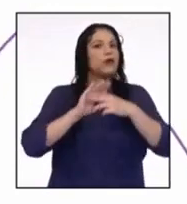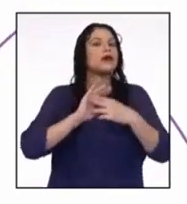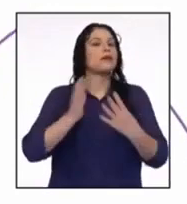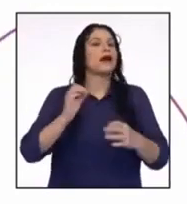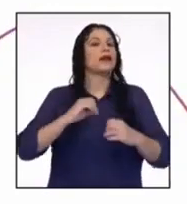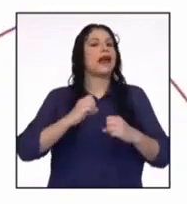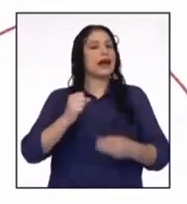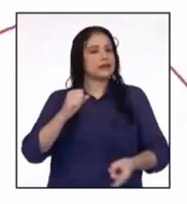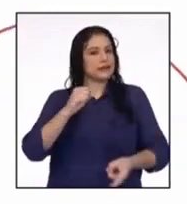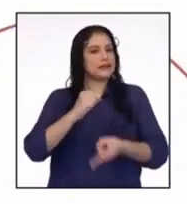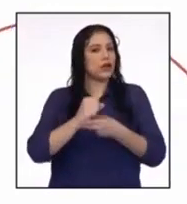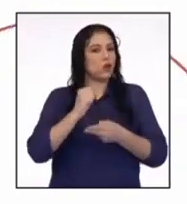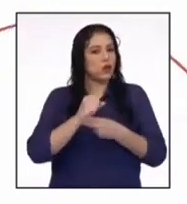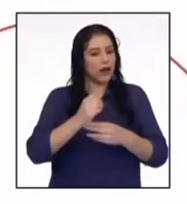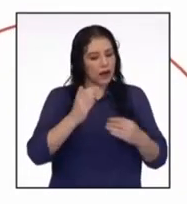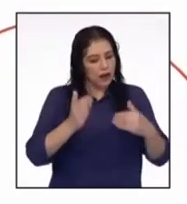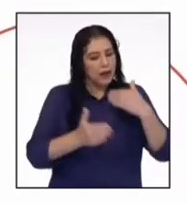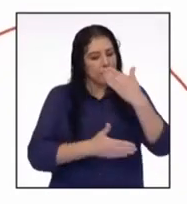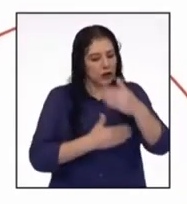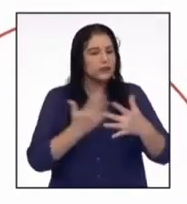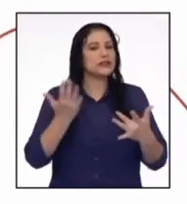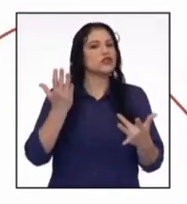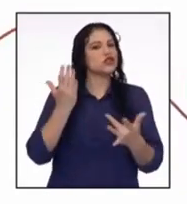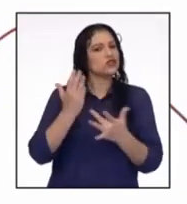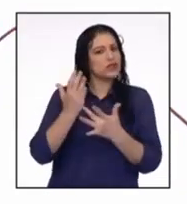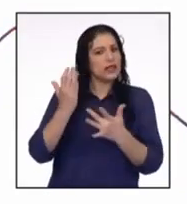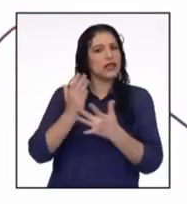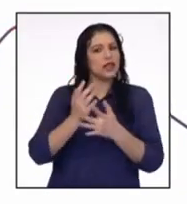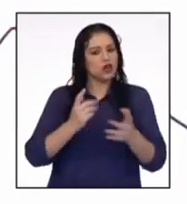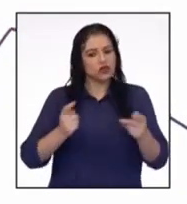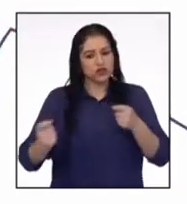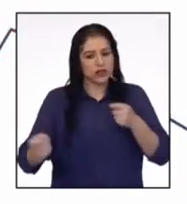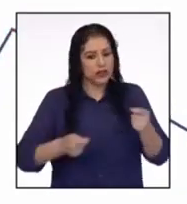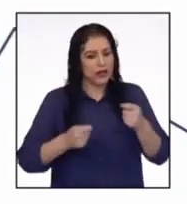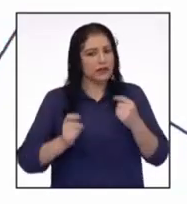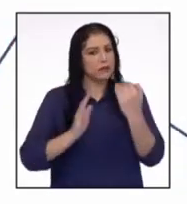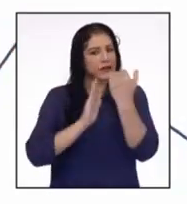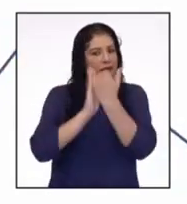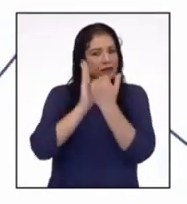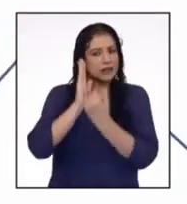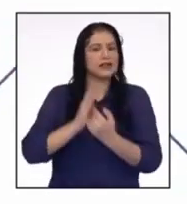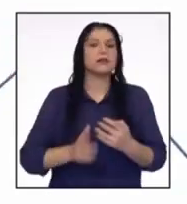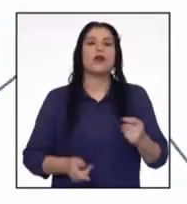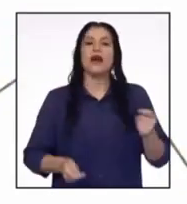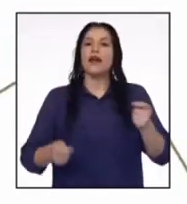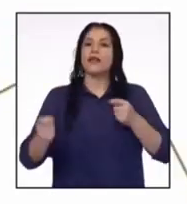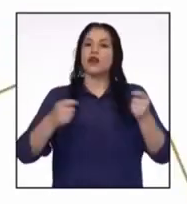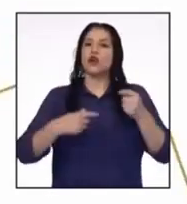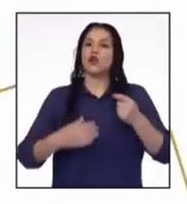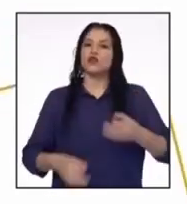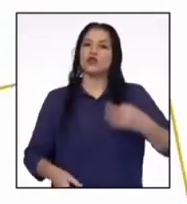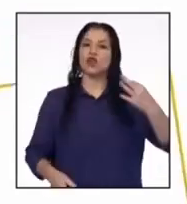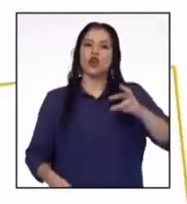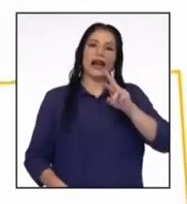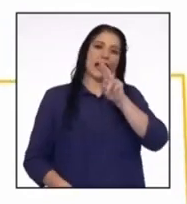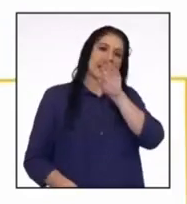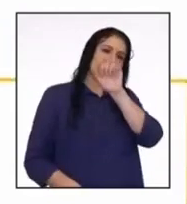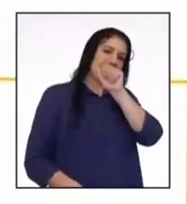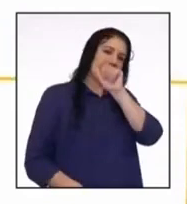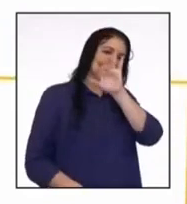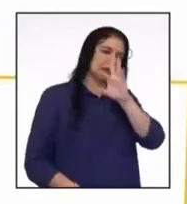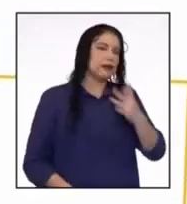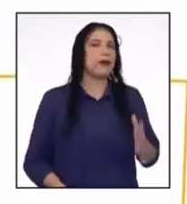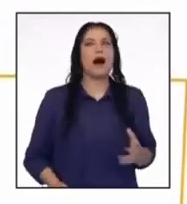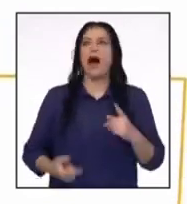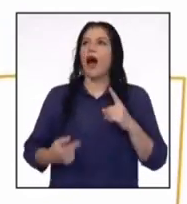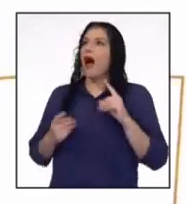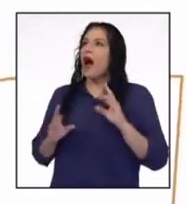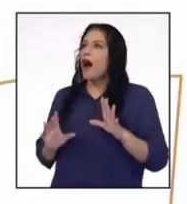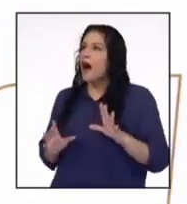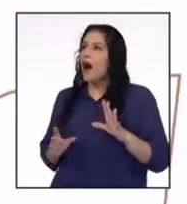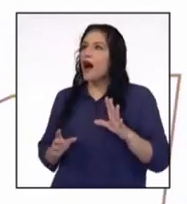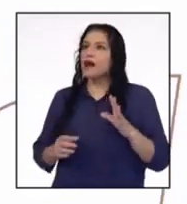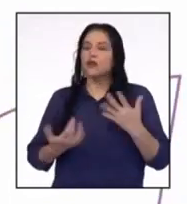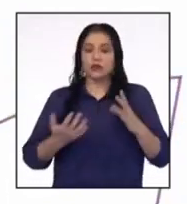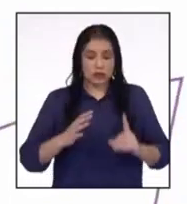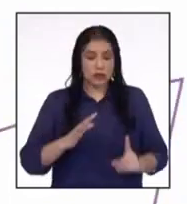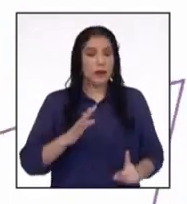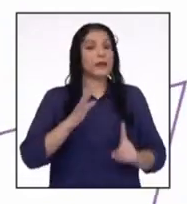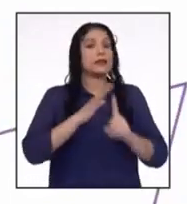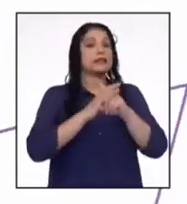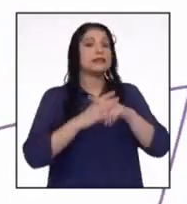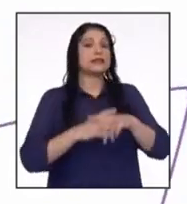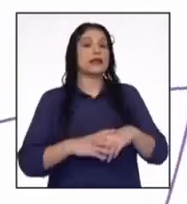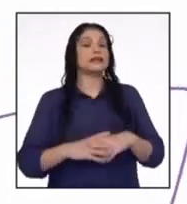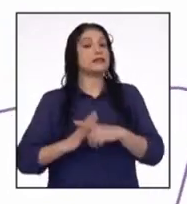asegure procesos técnicos y administrativos de la gestión reactiva. Claro, entonces cuando se presentan